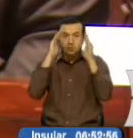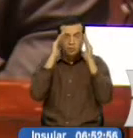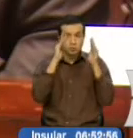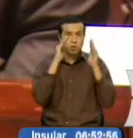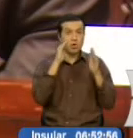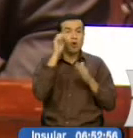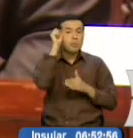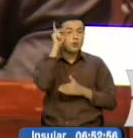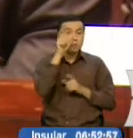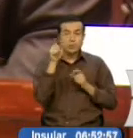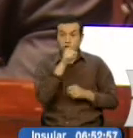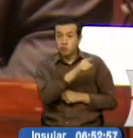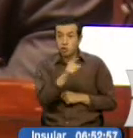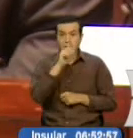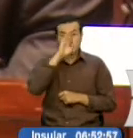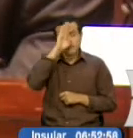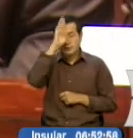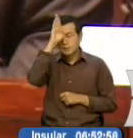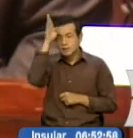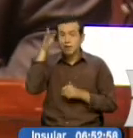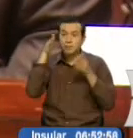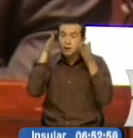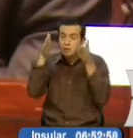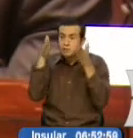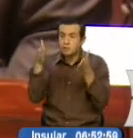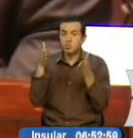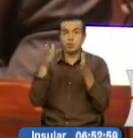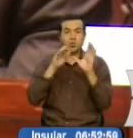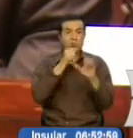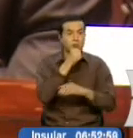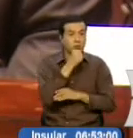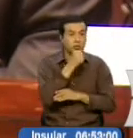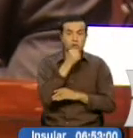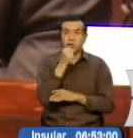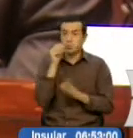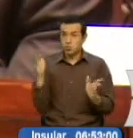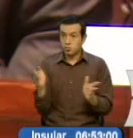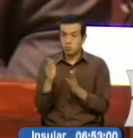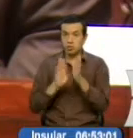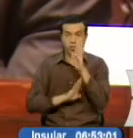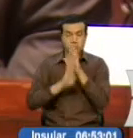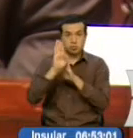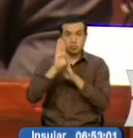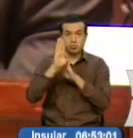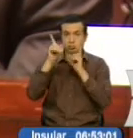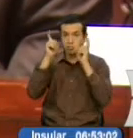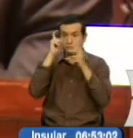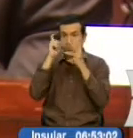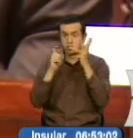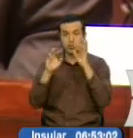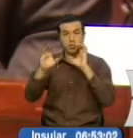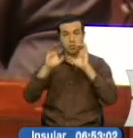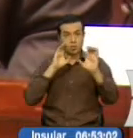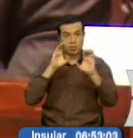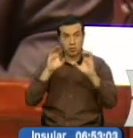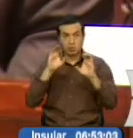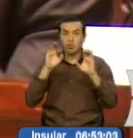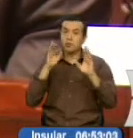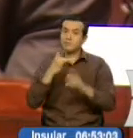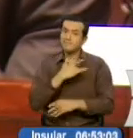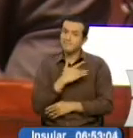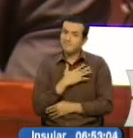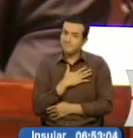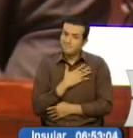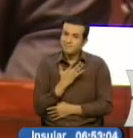cuenta los criterios de los ciudadanos, de los comunicadores y de quienes hoy fomentan el desarrollo y la regulación de la comunicación.